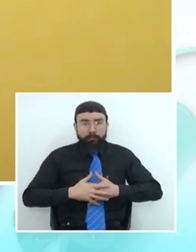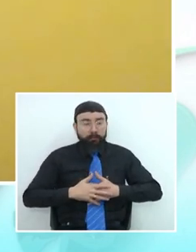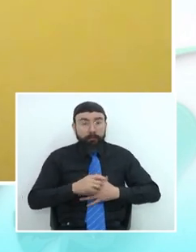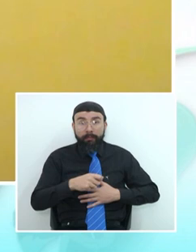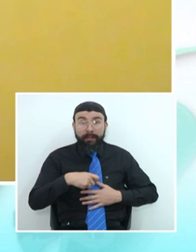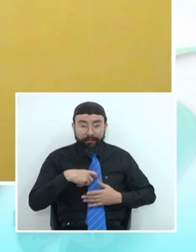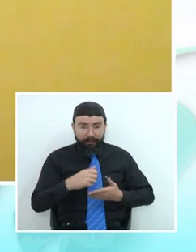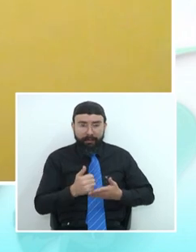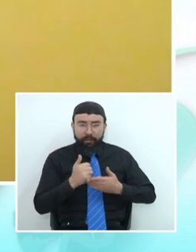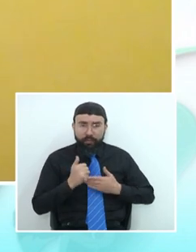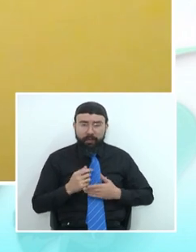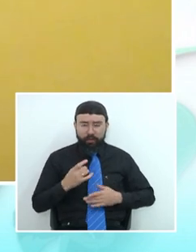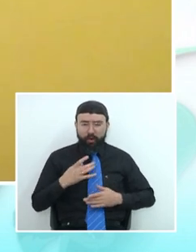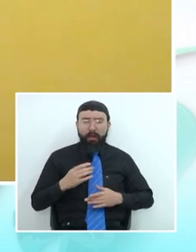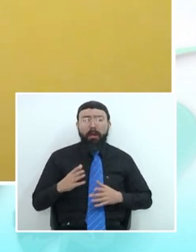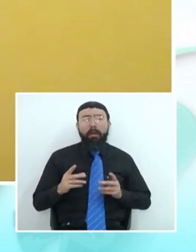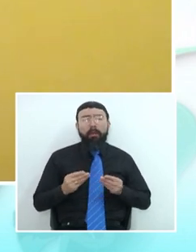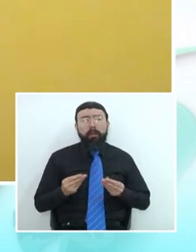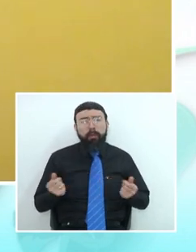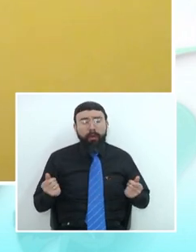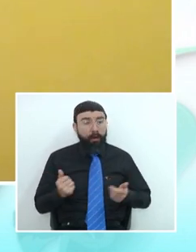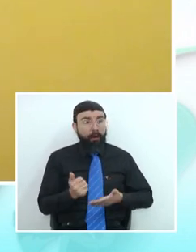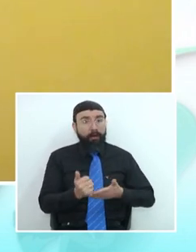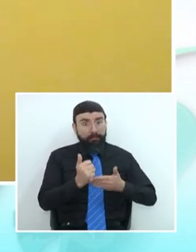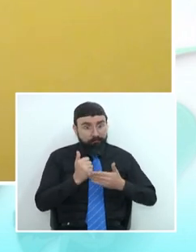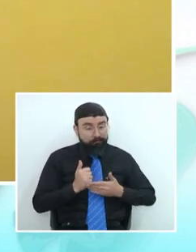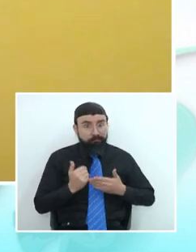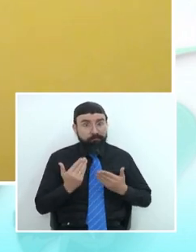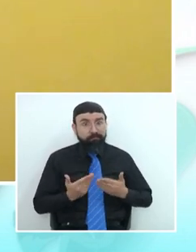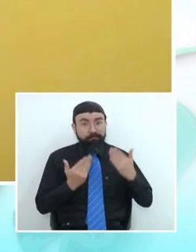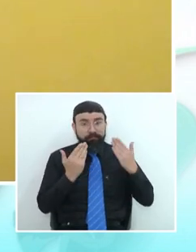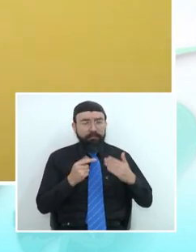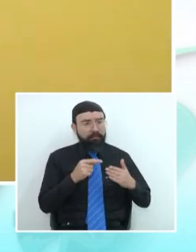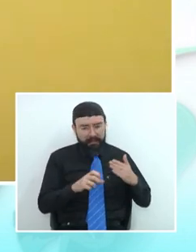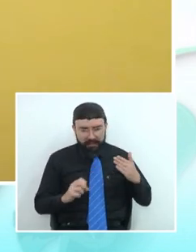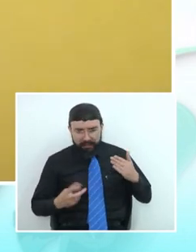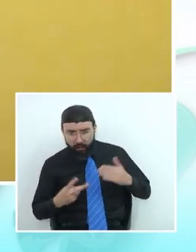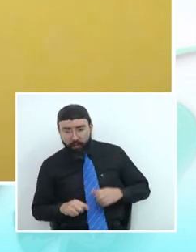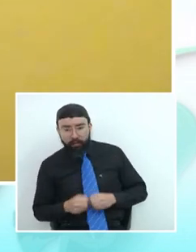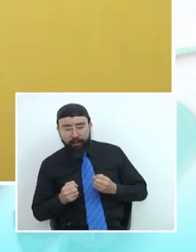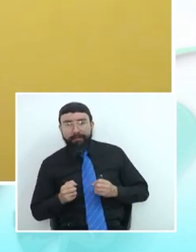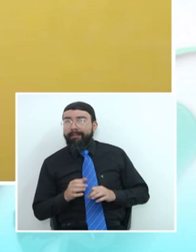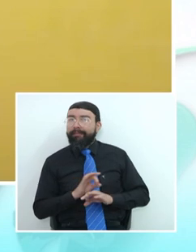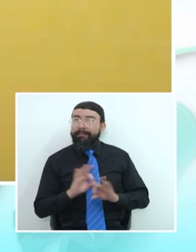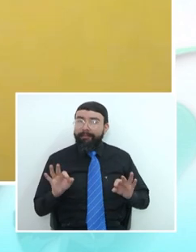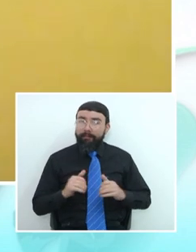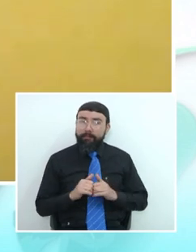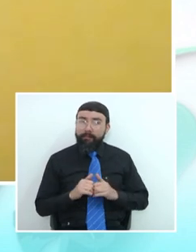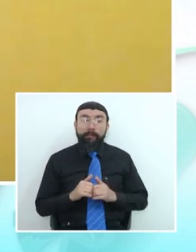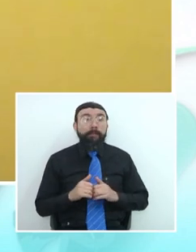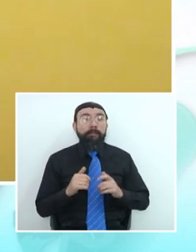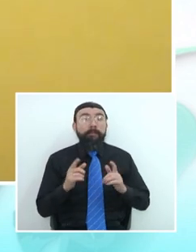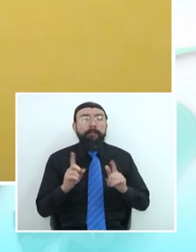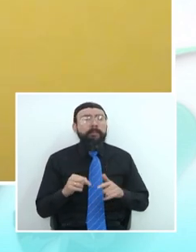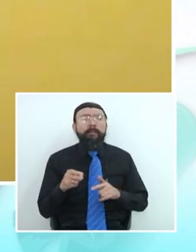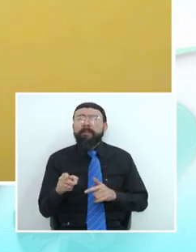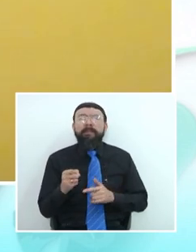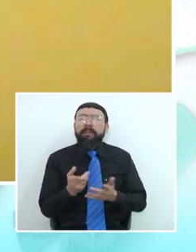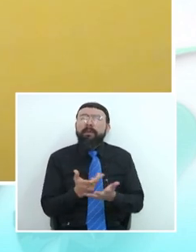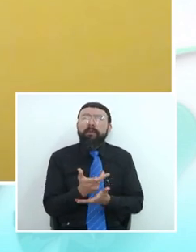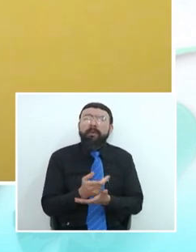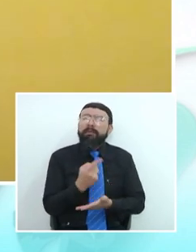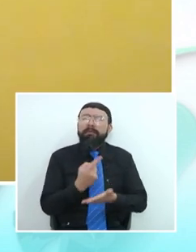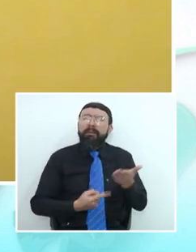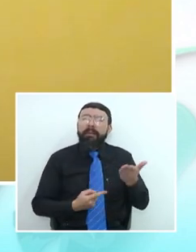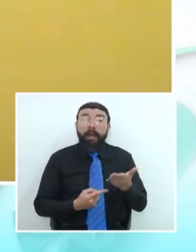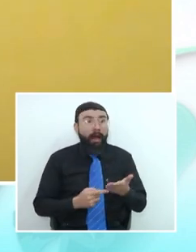analgésico absolutamente espectacular y no produce efectos secundarios. Y además tiene la virtud de